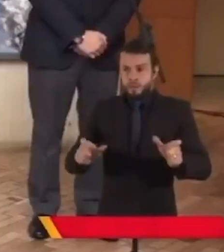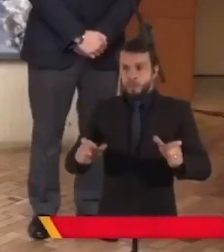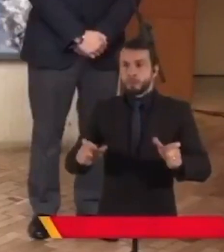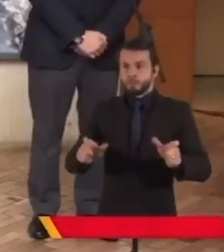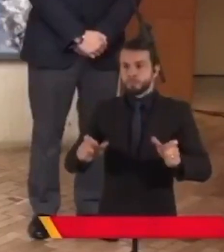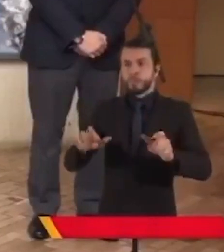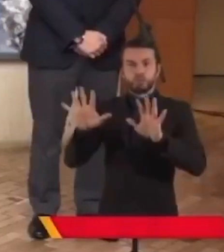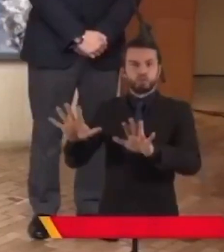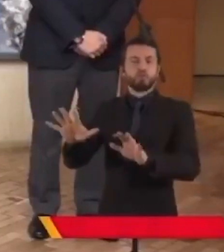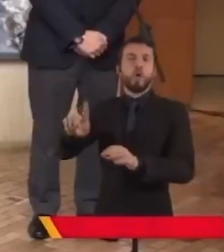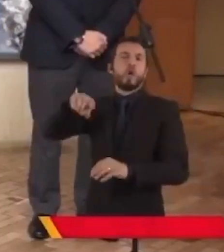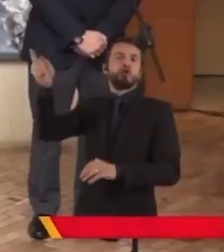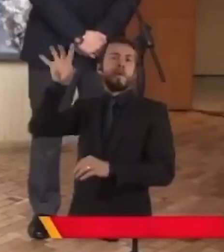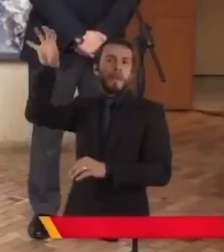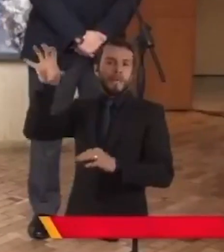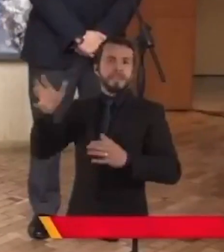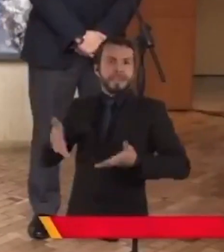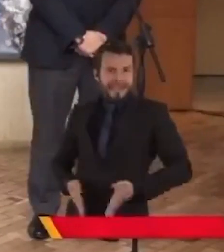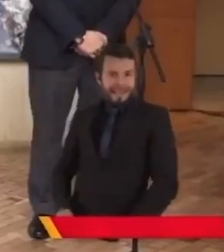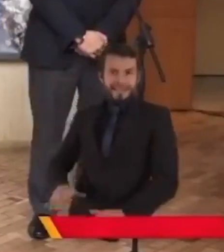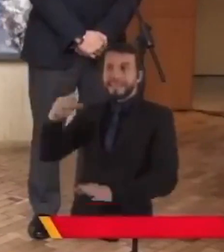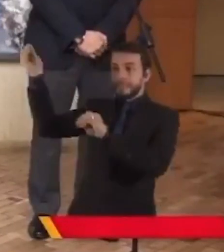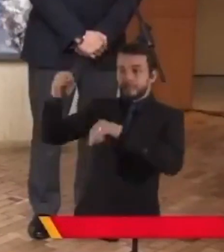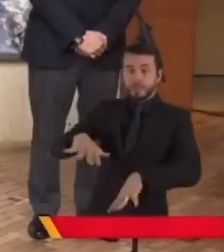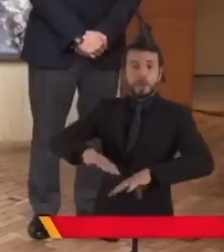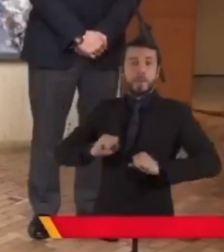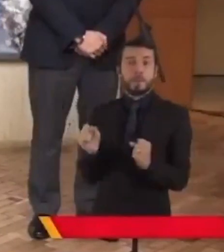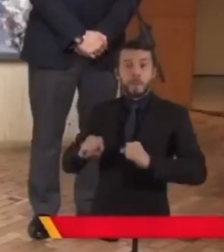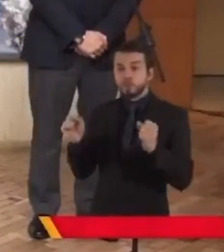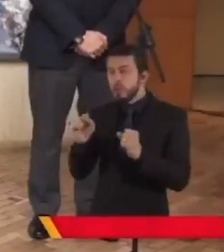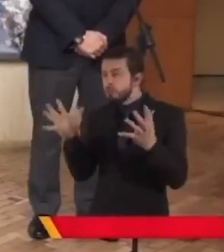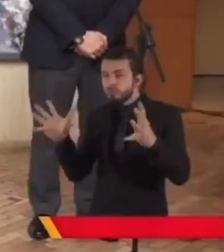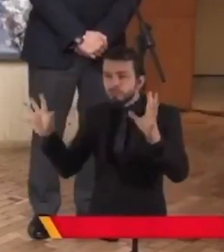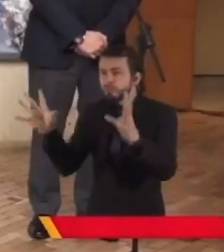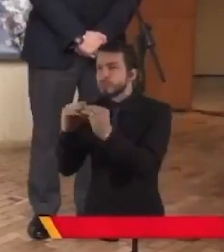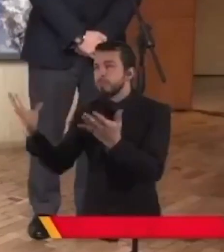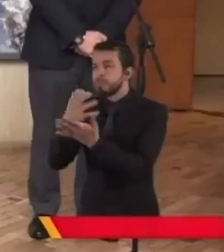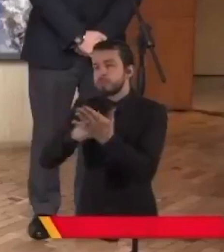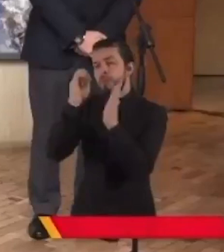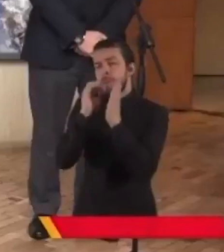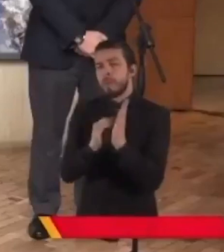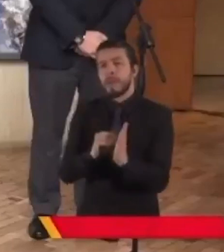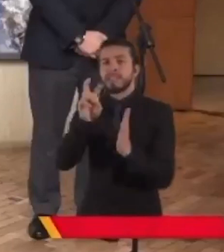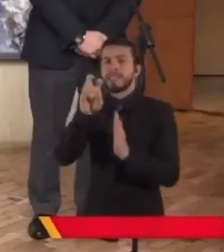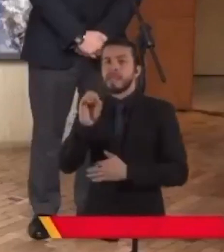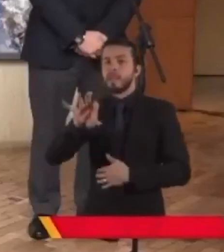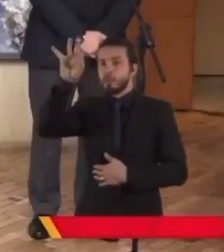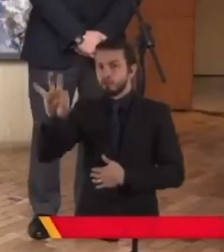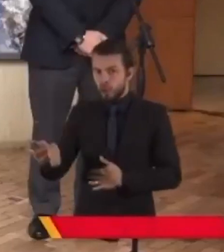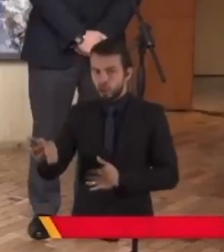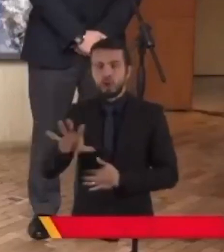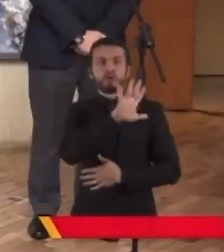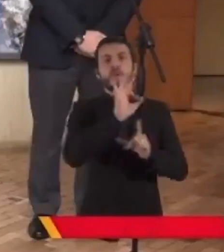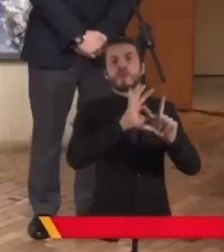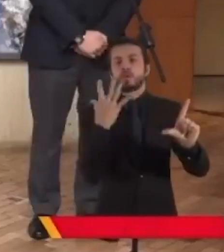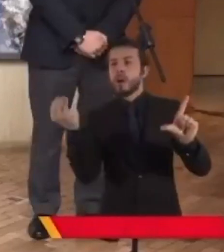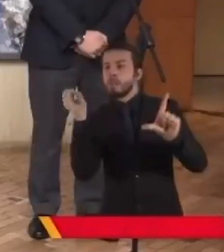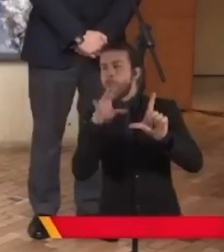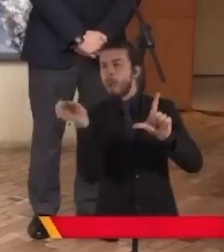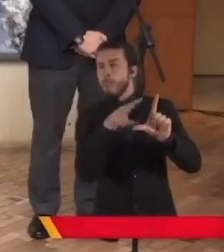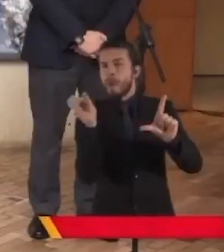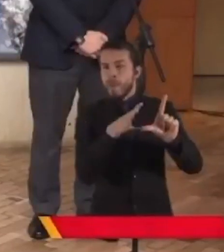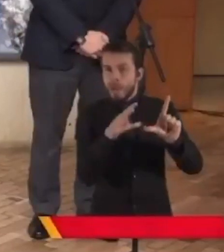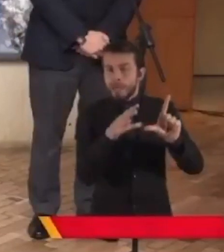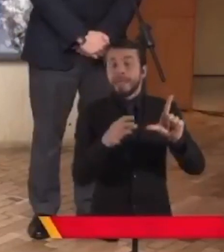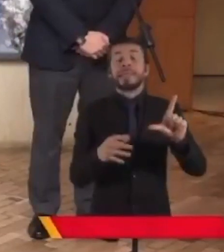La Alcaldía de Bogotá se propuso identificar a toda la población extranjera que reside en la capital y crear